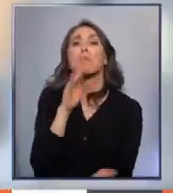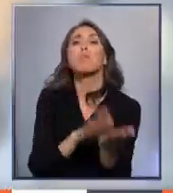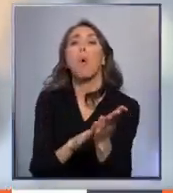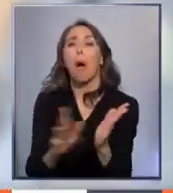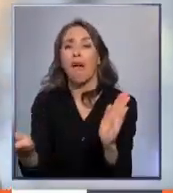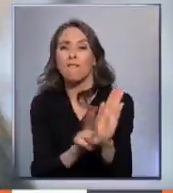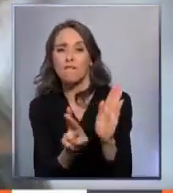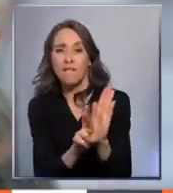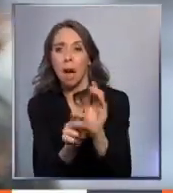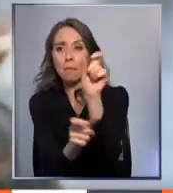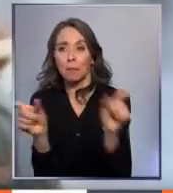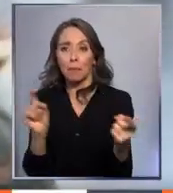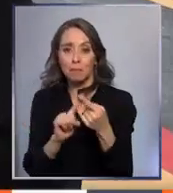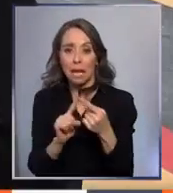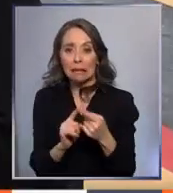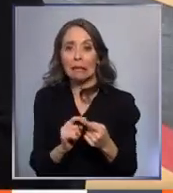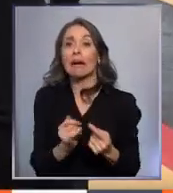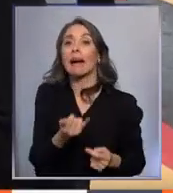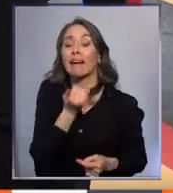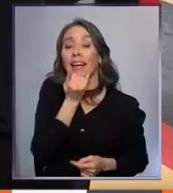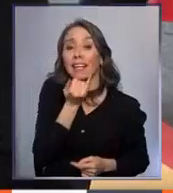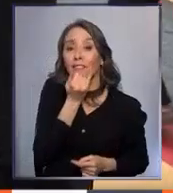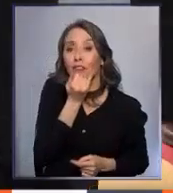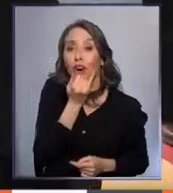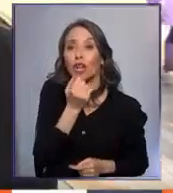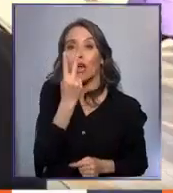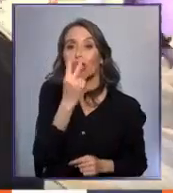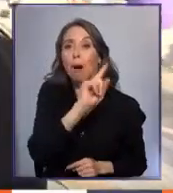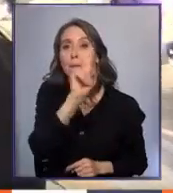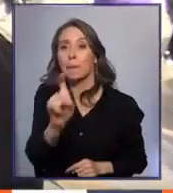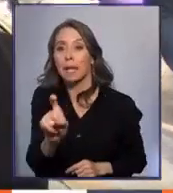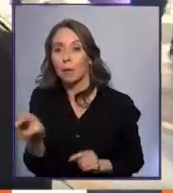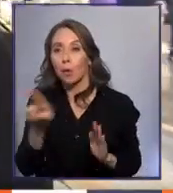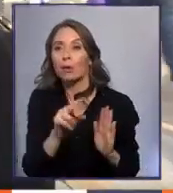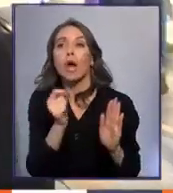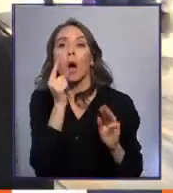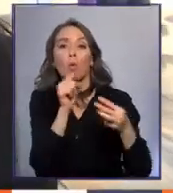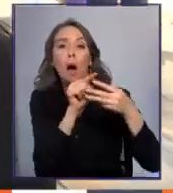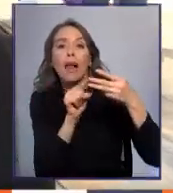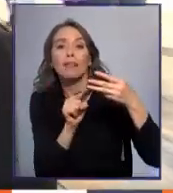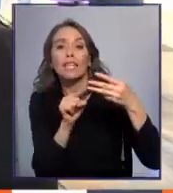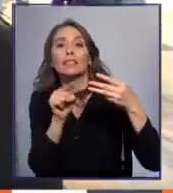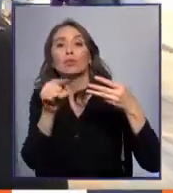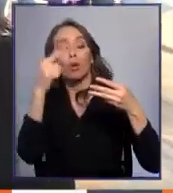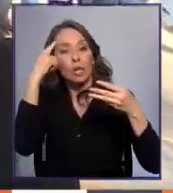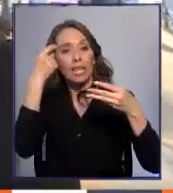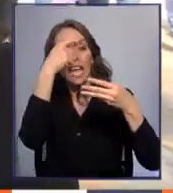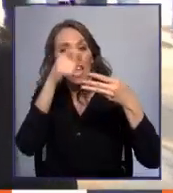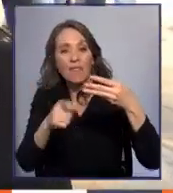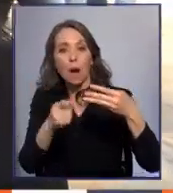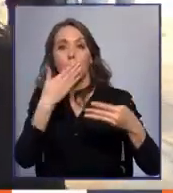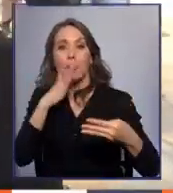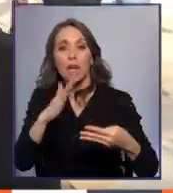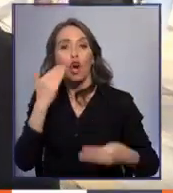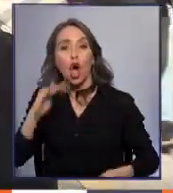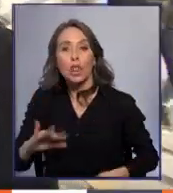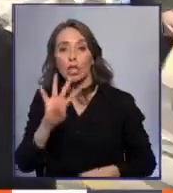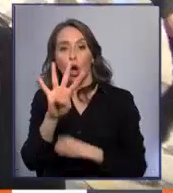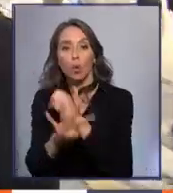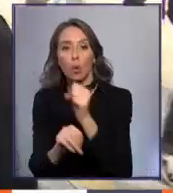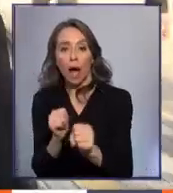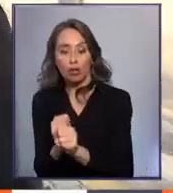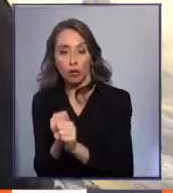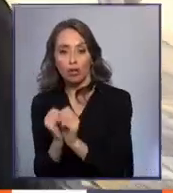de los participantes erró en al menos 2 preguntas. ¿Cuál de estos 3 elementos podrías evaluar mejor que un niño de 4 años